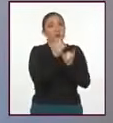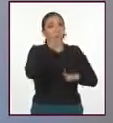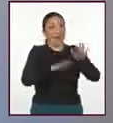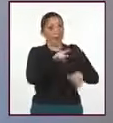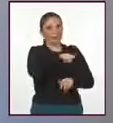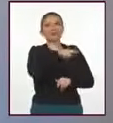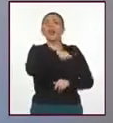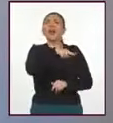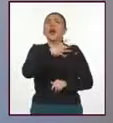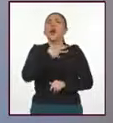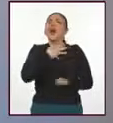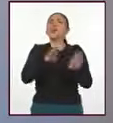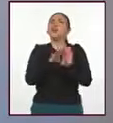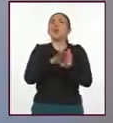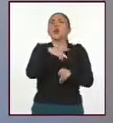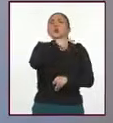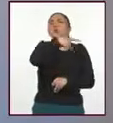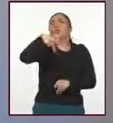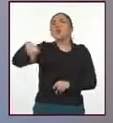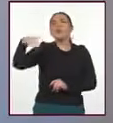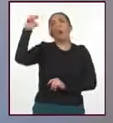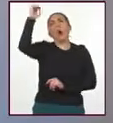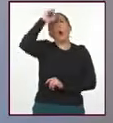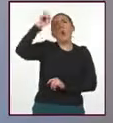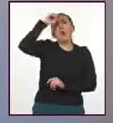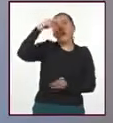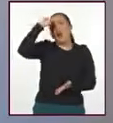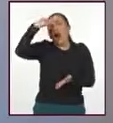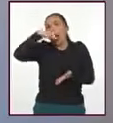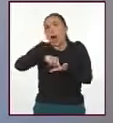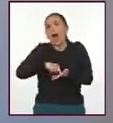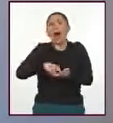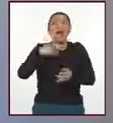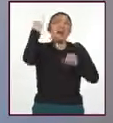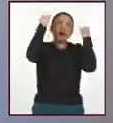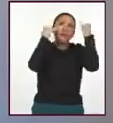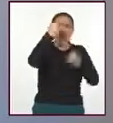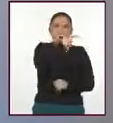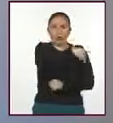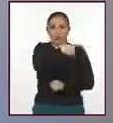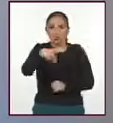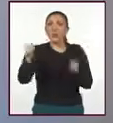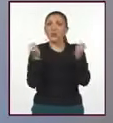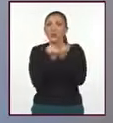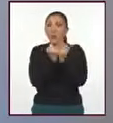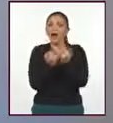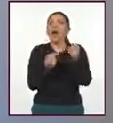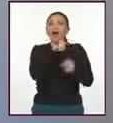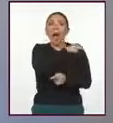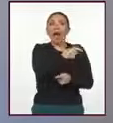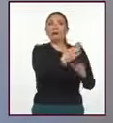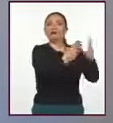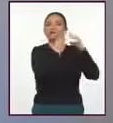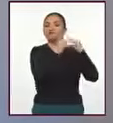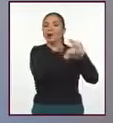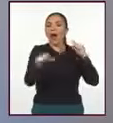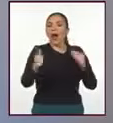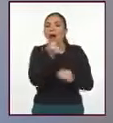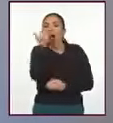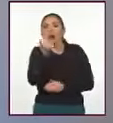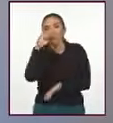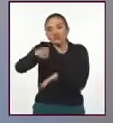hacer, las mismas creencias y la forma de ver el mundo que tienen los docentes es algo que también se está inculcando. De ahí que muchas veces se